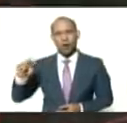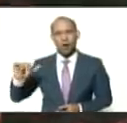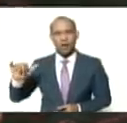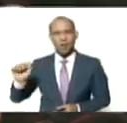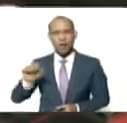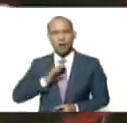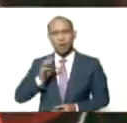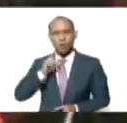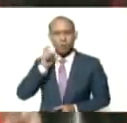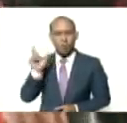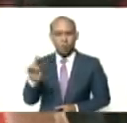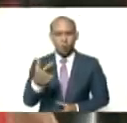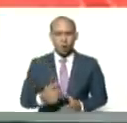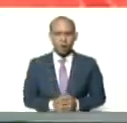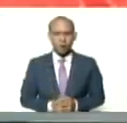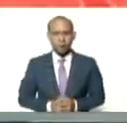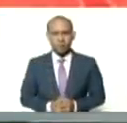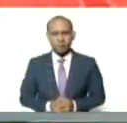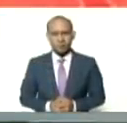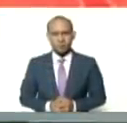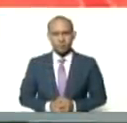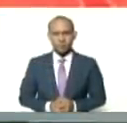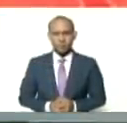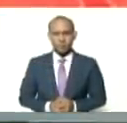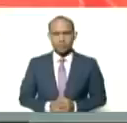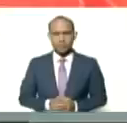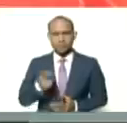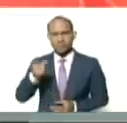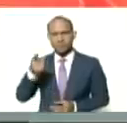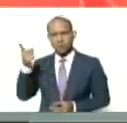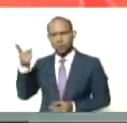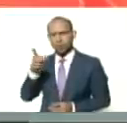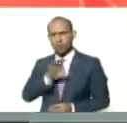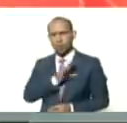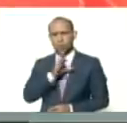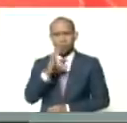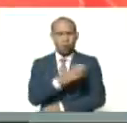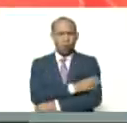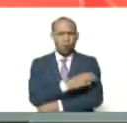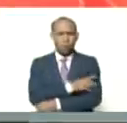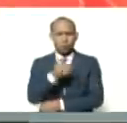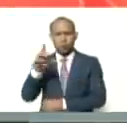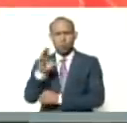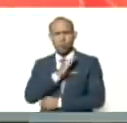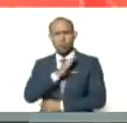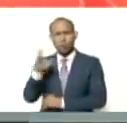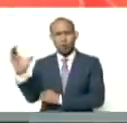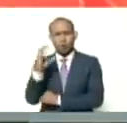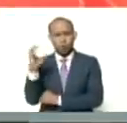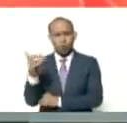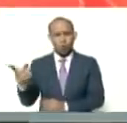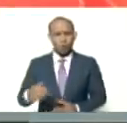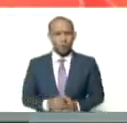Sí, del Guárico. Aquel Guanipa fascista es de por allá de Colombia, creo que.